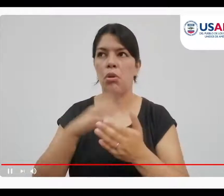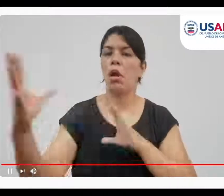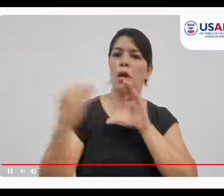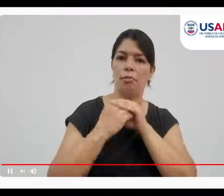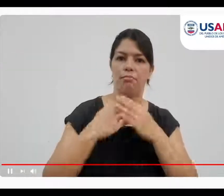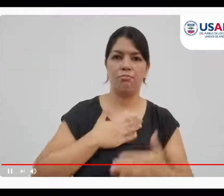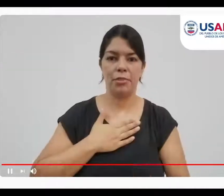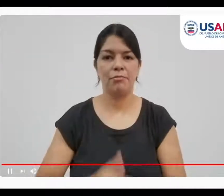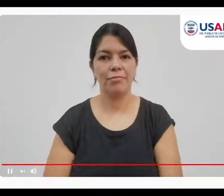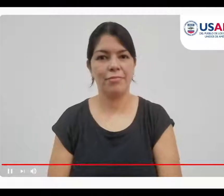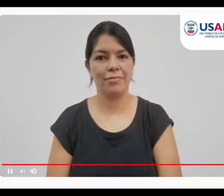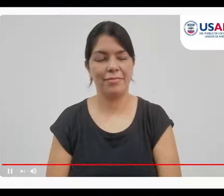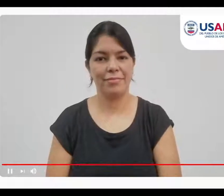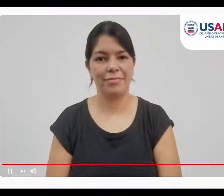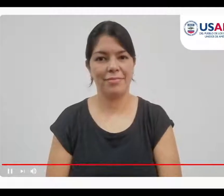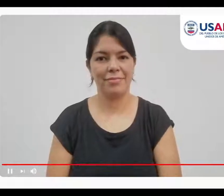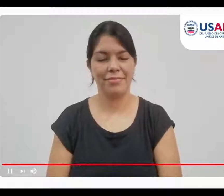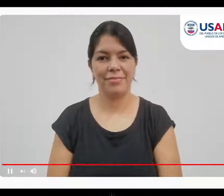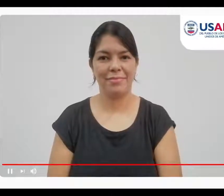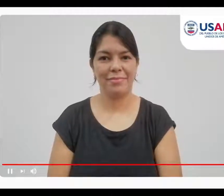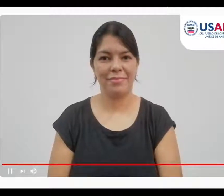adapte a sus características.